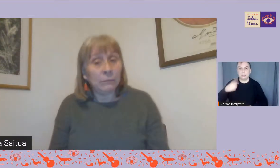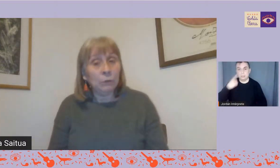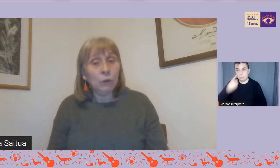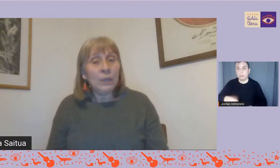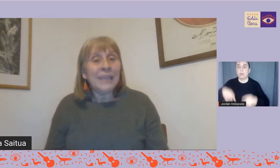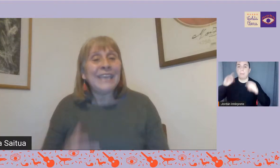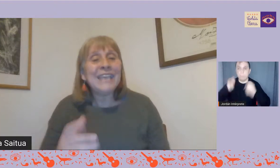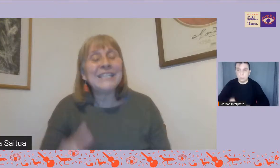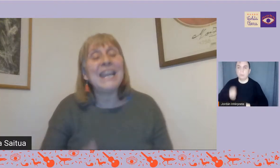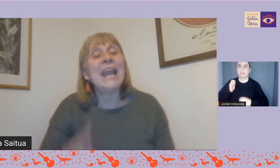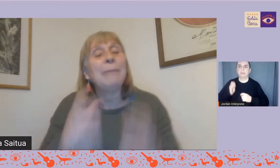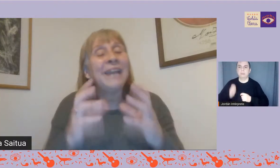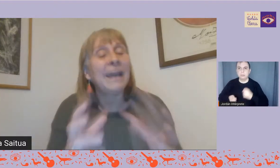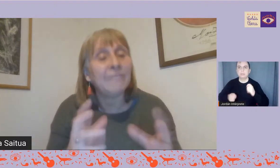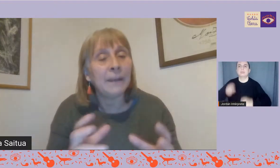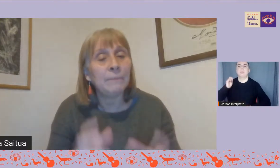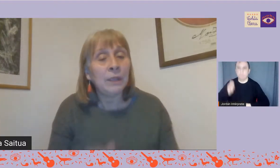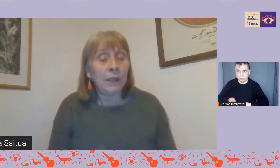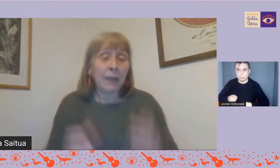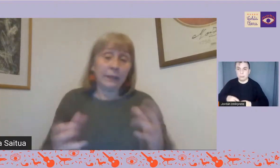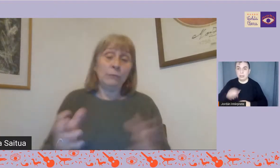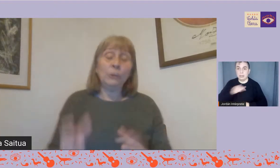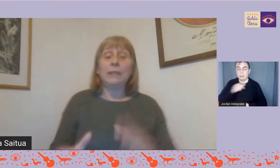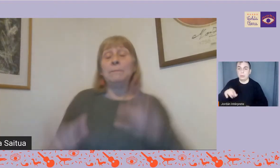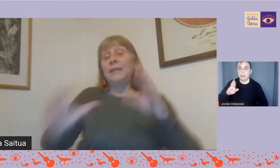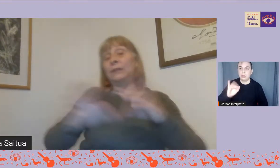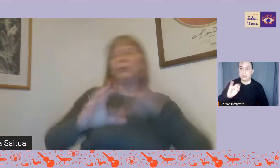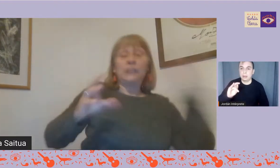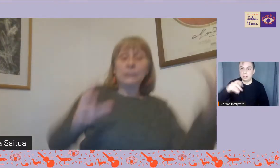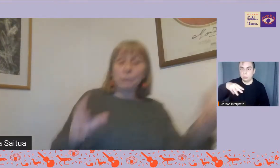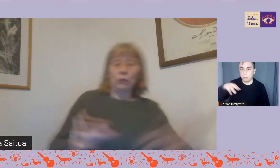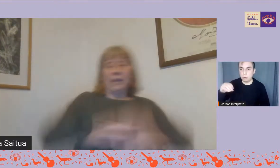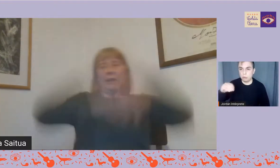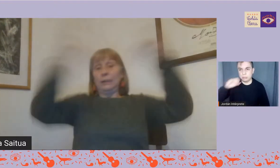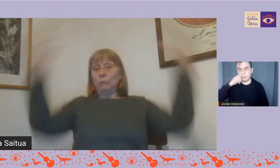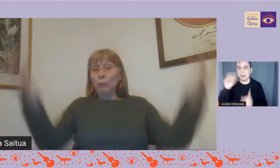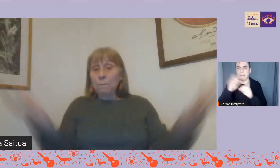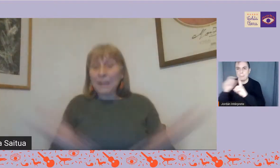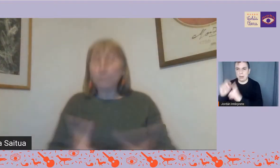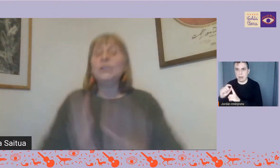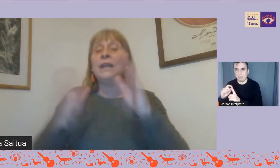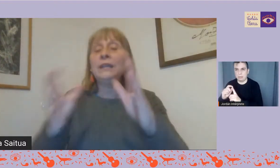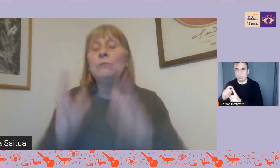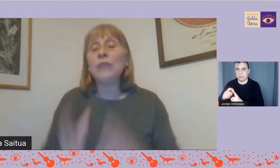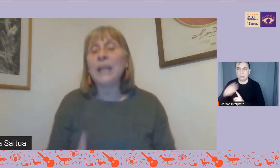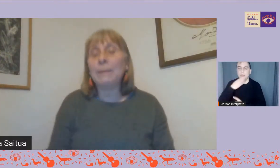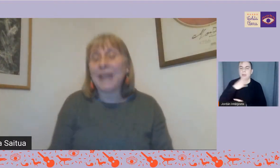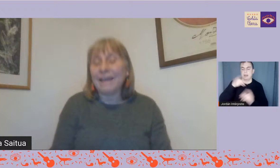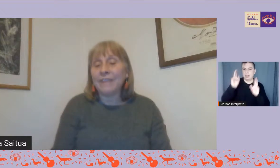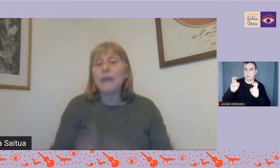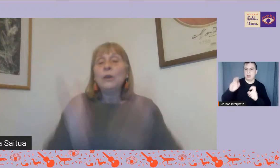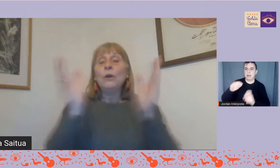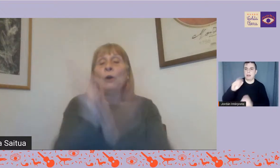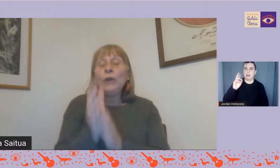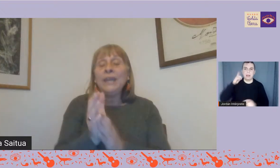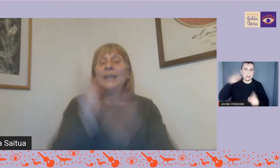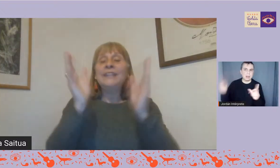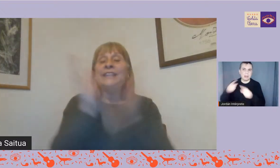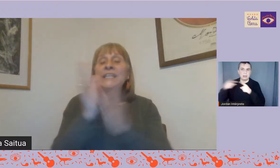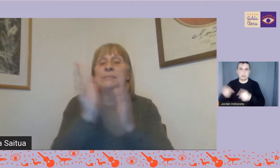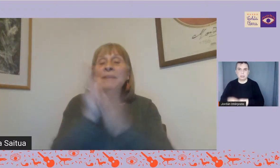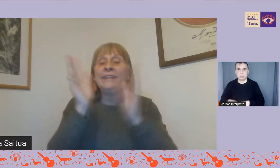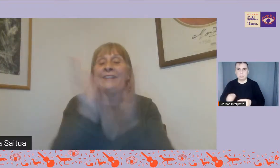el ritmo, que es la palabra. El ritmo que también tiene otra acepción. El ritmo completo y el ritmo que es la palabra.